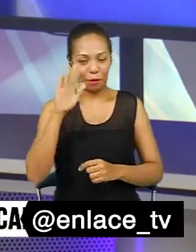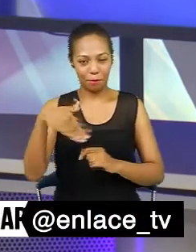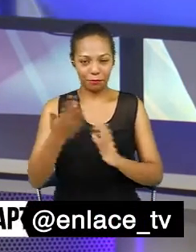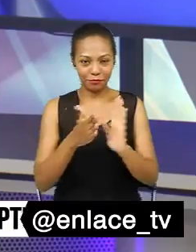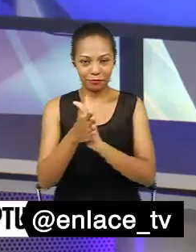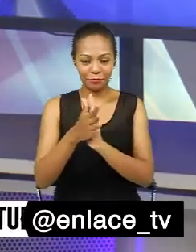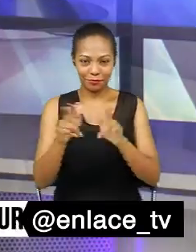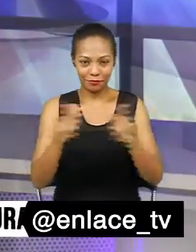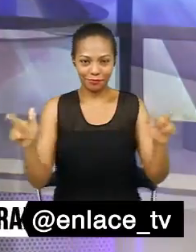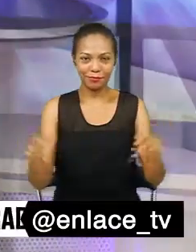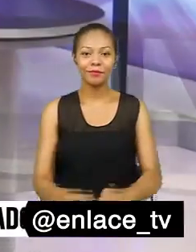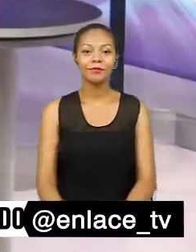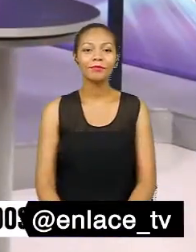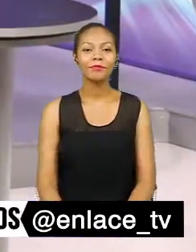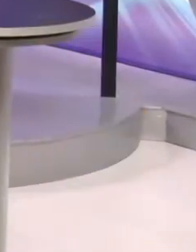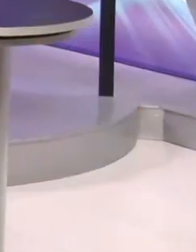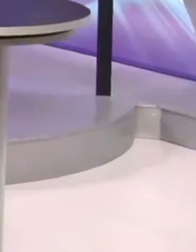Enlace Noticias.